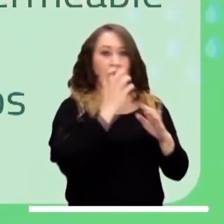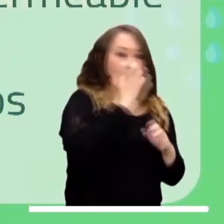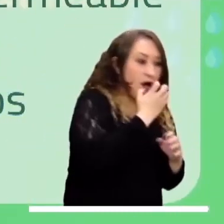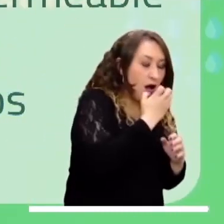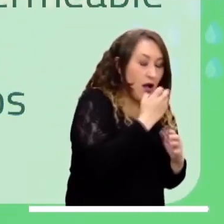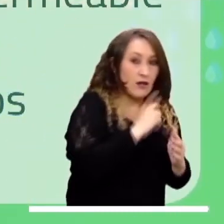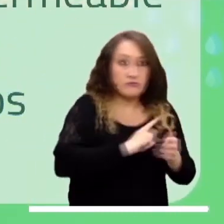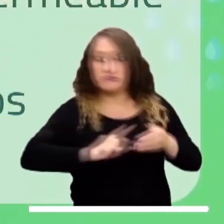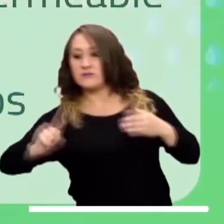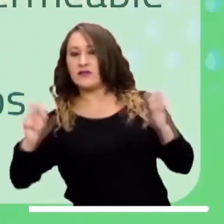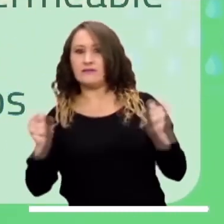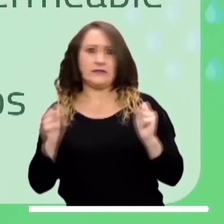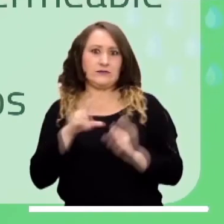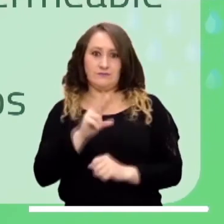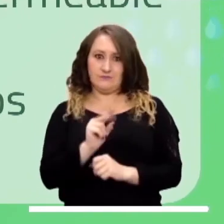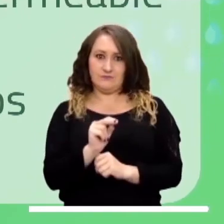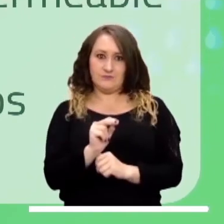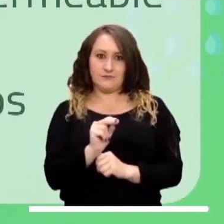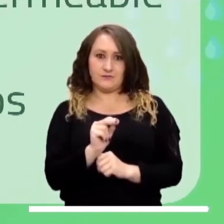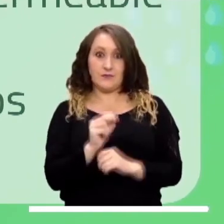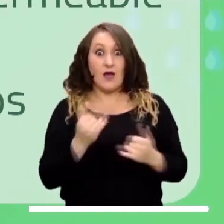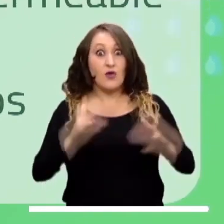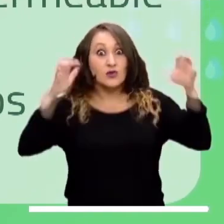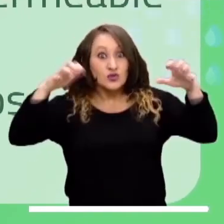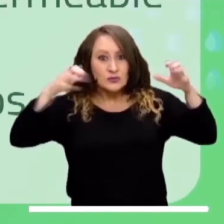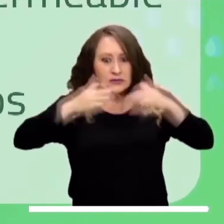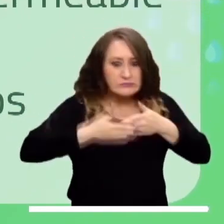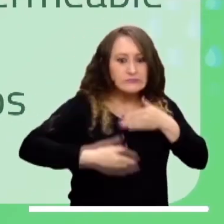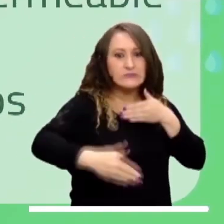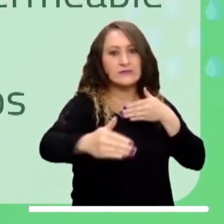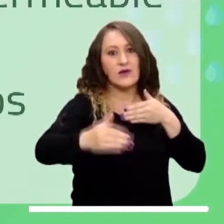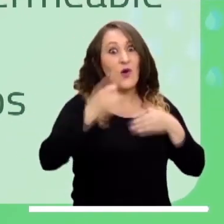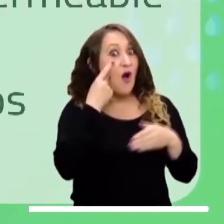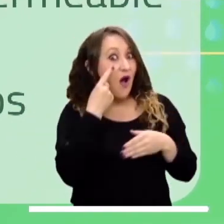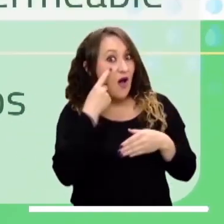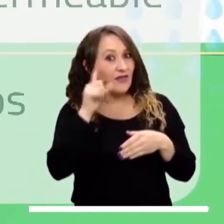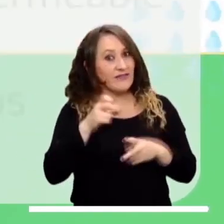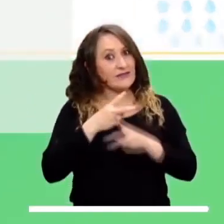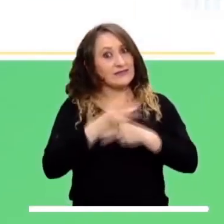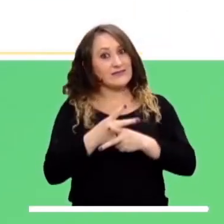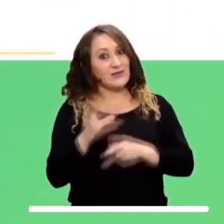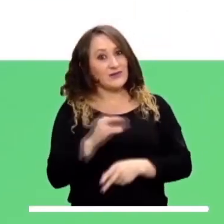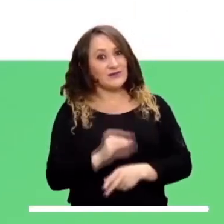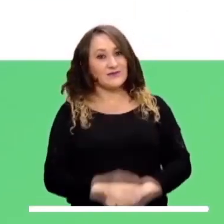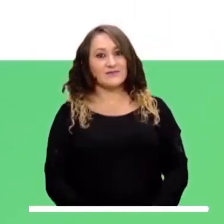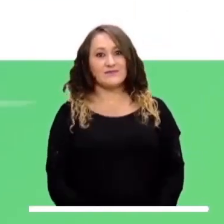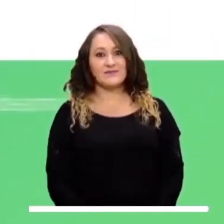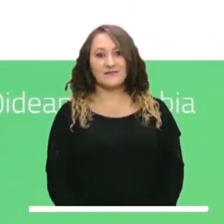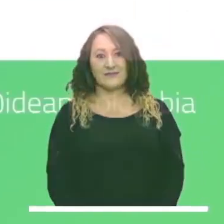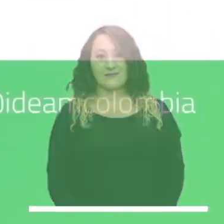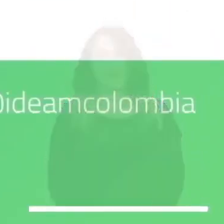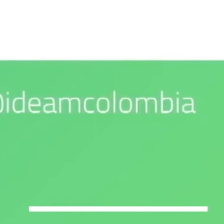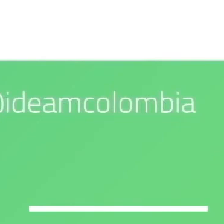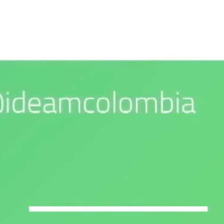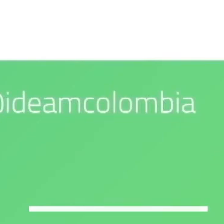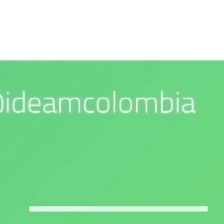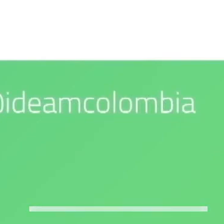se exponga a cambios súbitos de temperatura. En esta temporada de lluvias, todos debemos estar preparados.